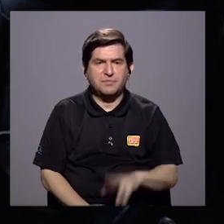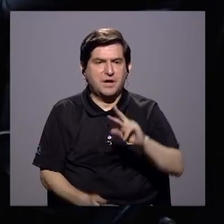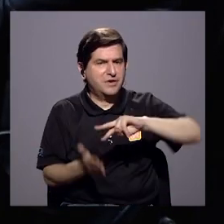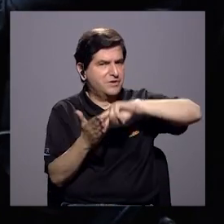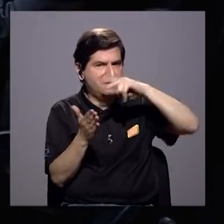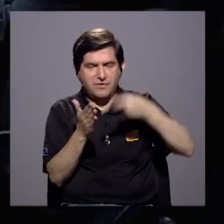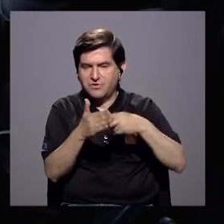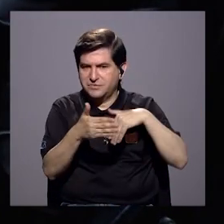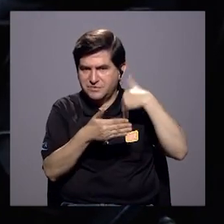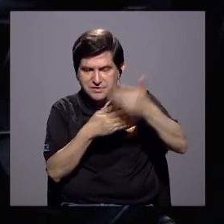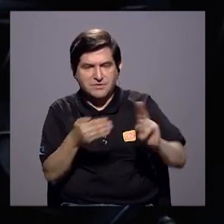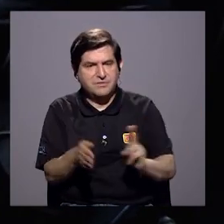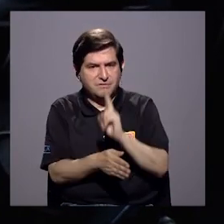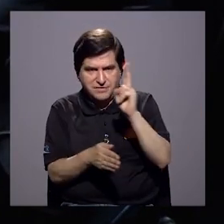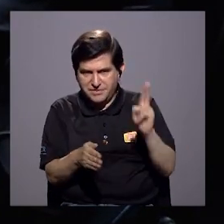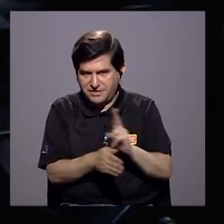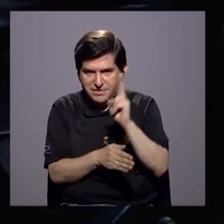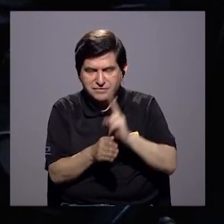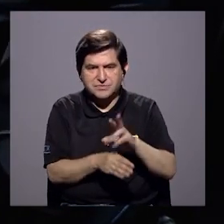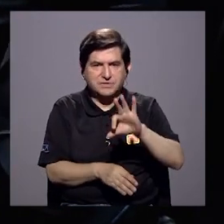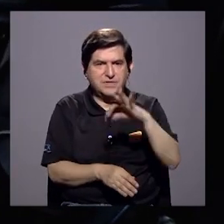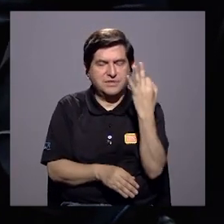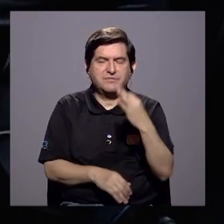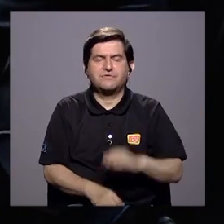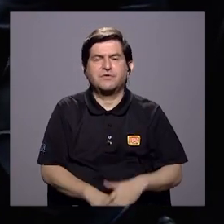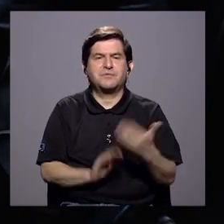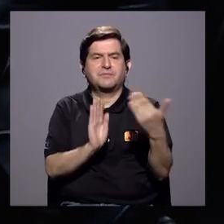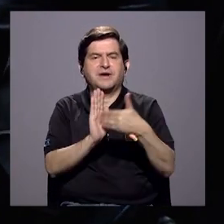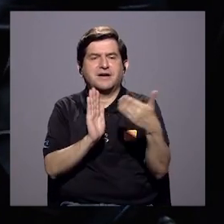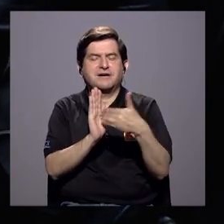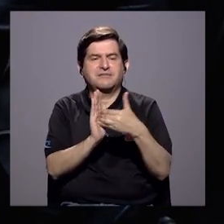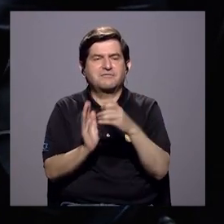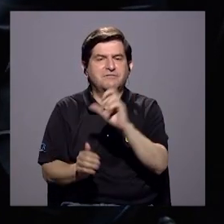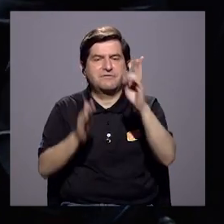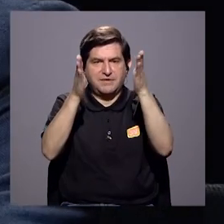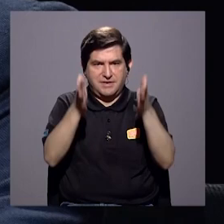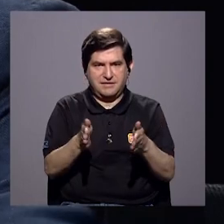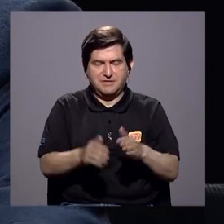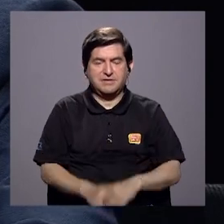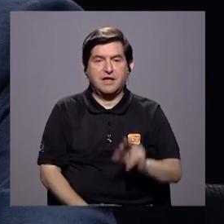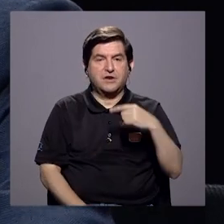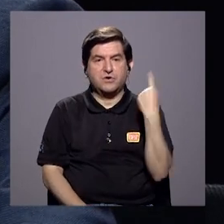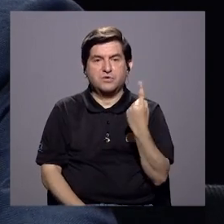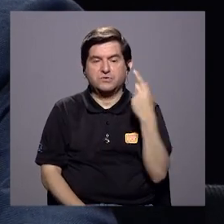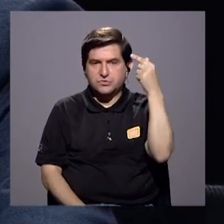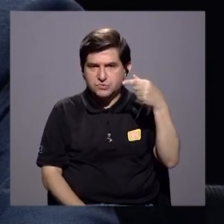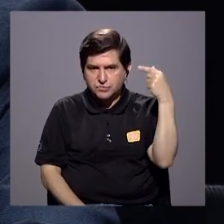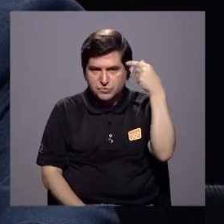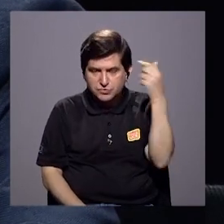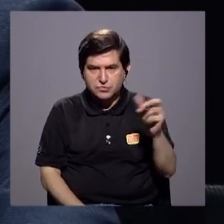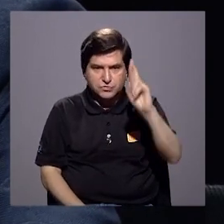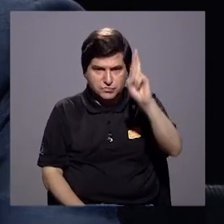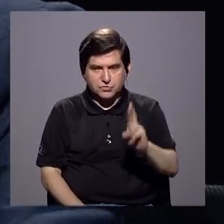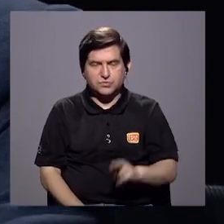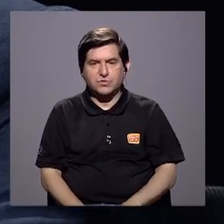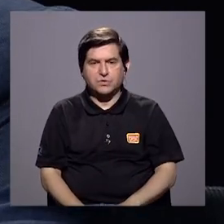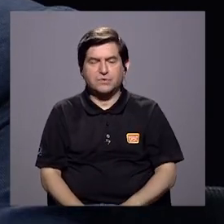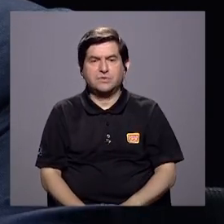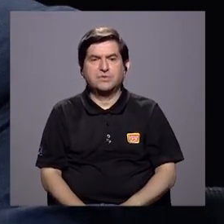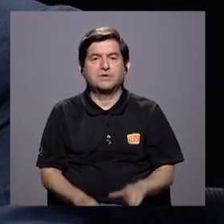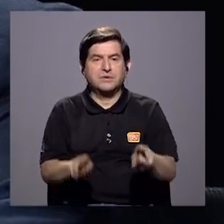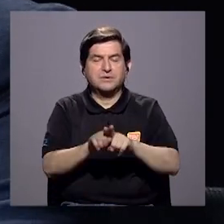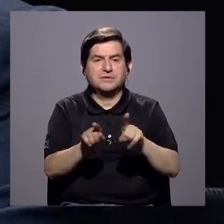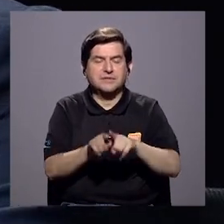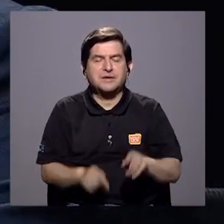que no se trate después de utilizar de una forma que pueda perjudicar a los costarricenses no sólo por el gobierno de costa rica sino por